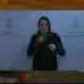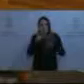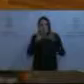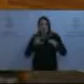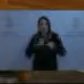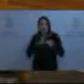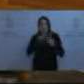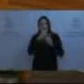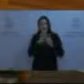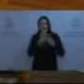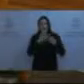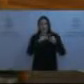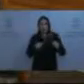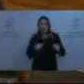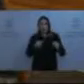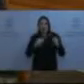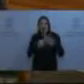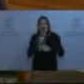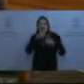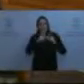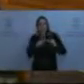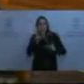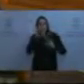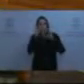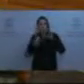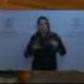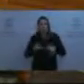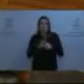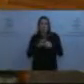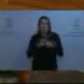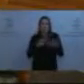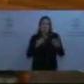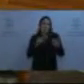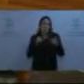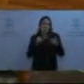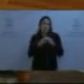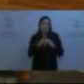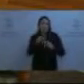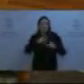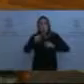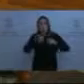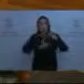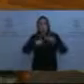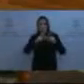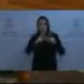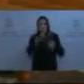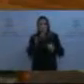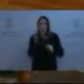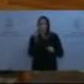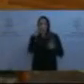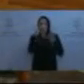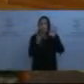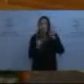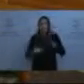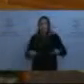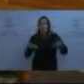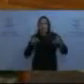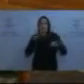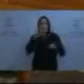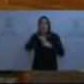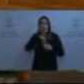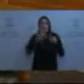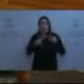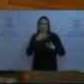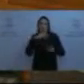asturiana, Día de Asturias, actividades relacionadas por grupos culturales y de deportes y acciones formativas, y actividades dirigidas y protagonizadas por personas